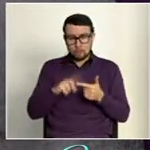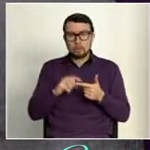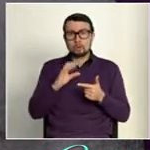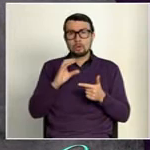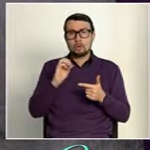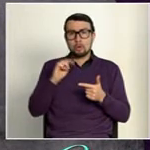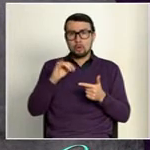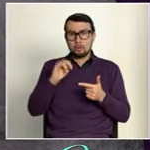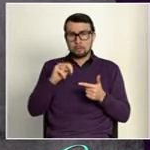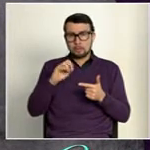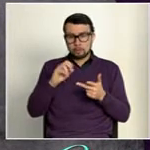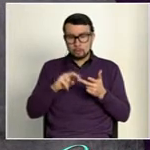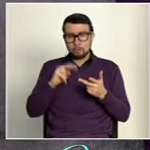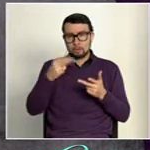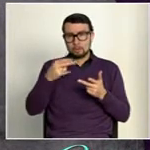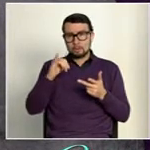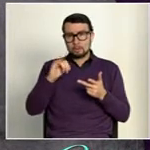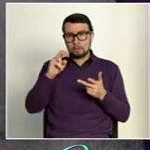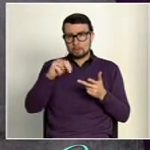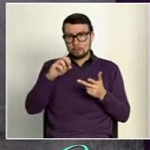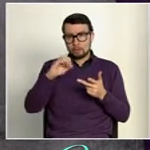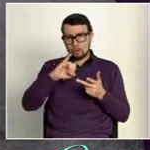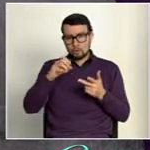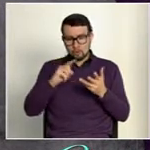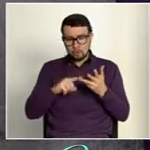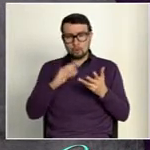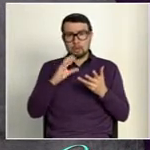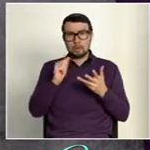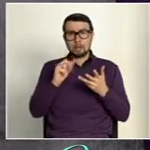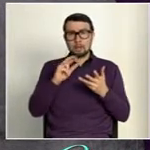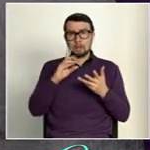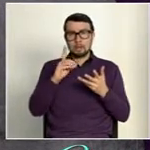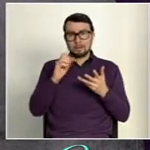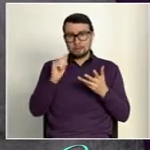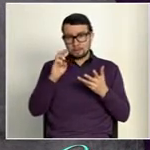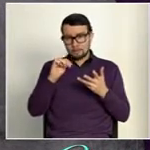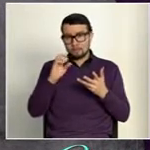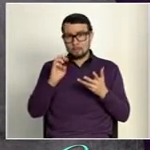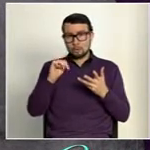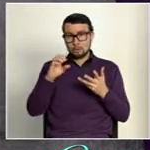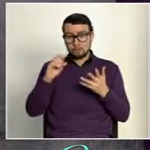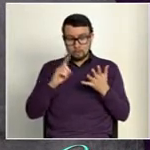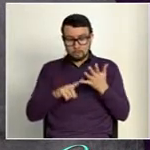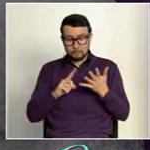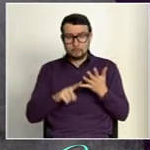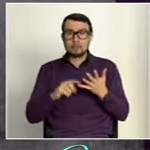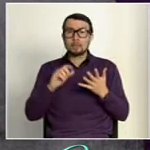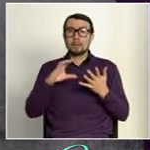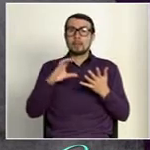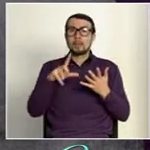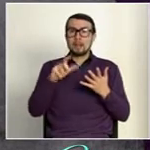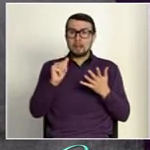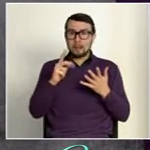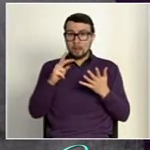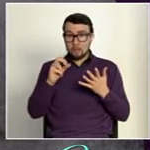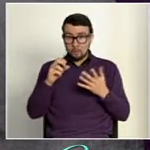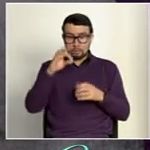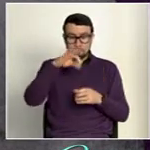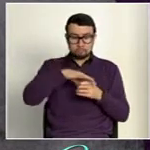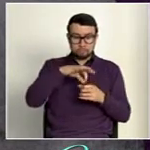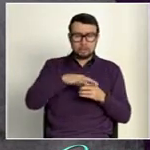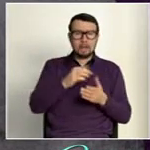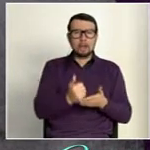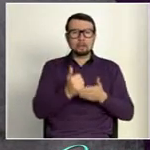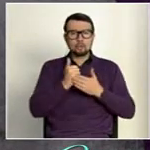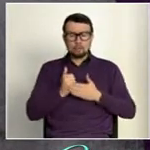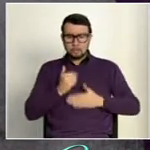hinojo, de cardamomo y clavo de olor con el té. Esto nos va a ayudar en el proceso